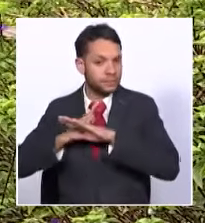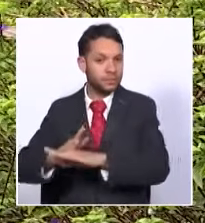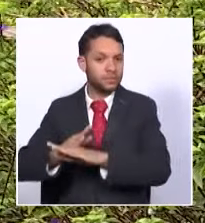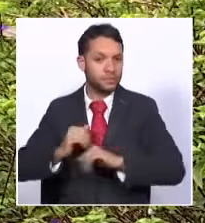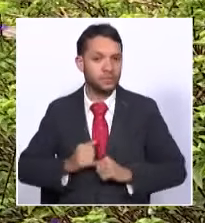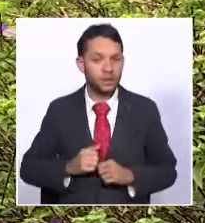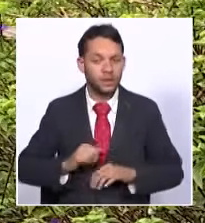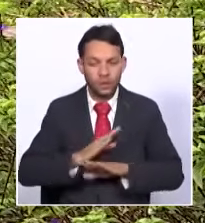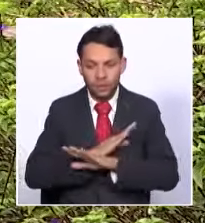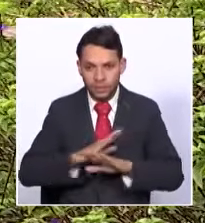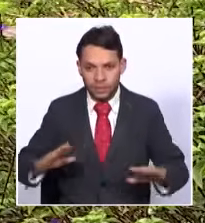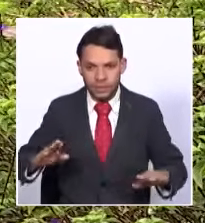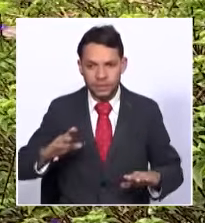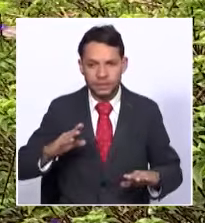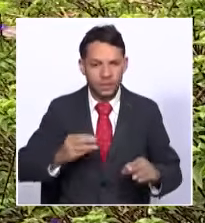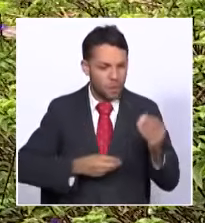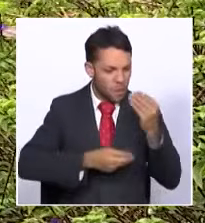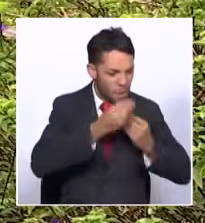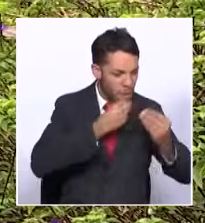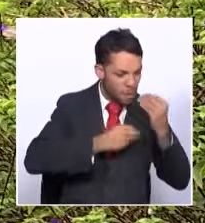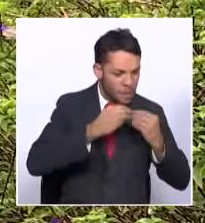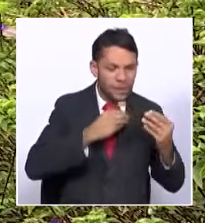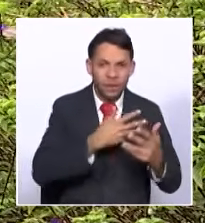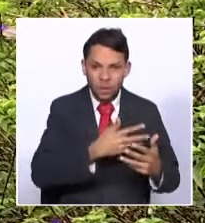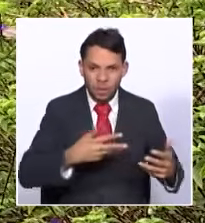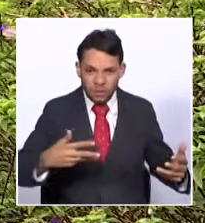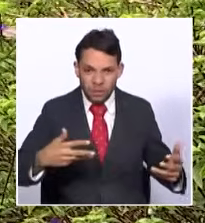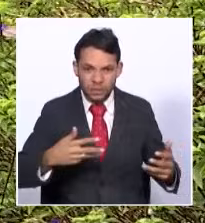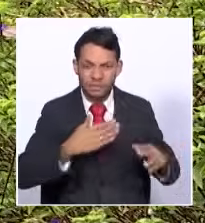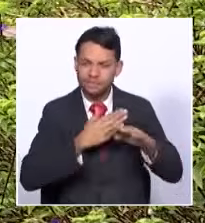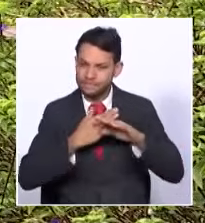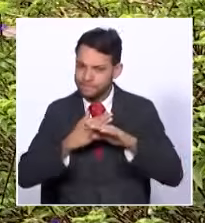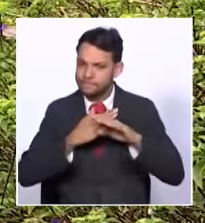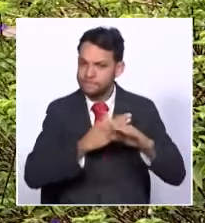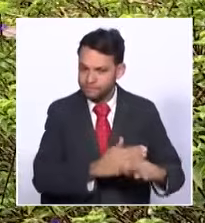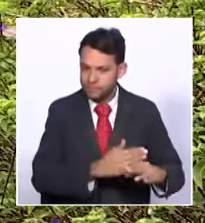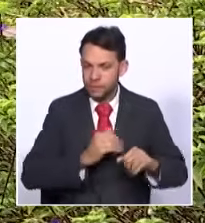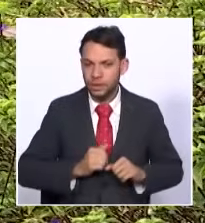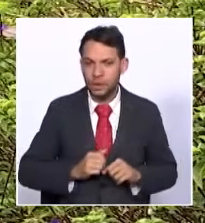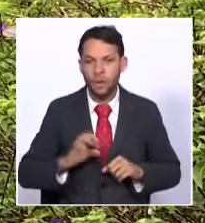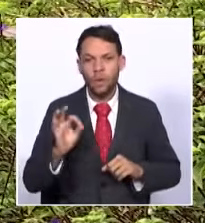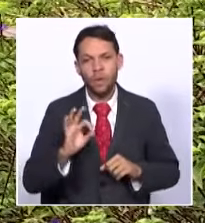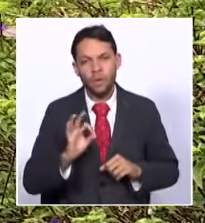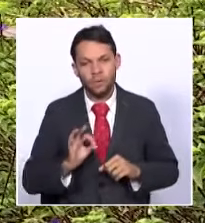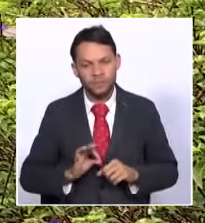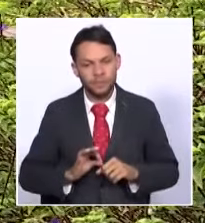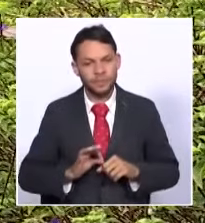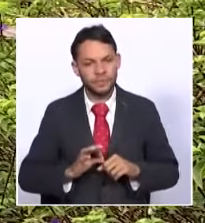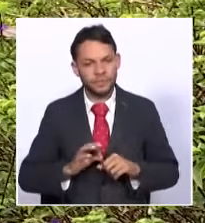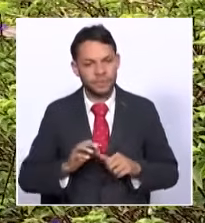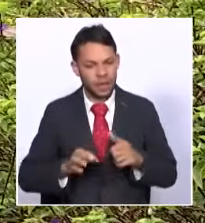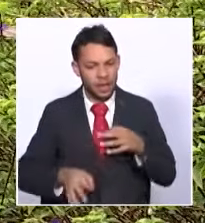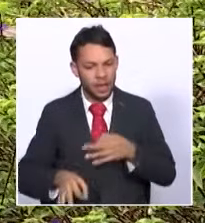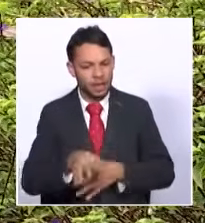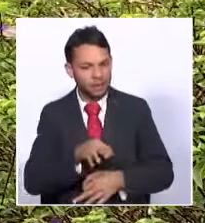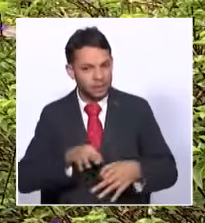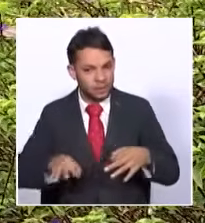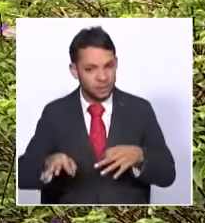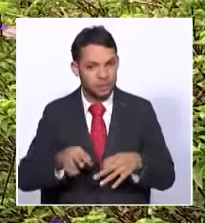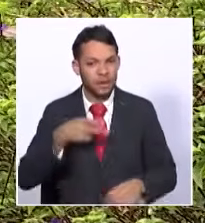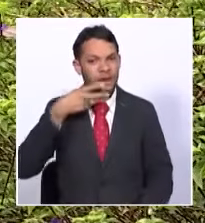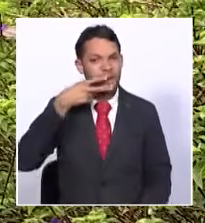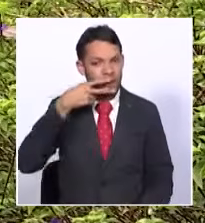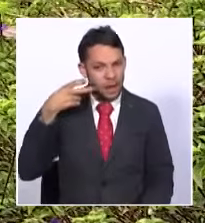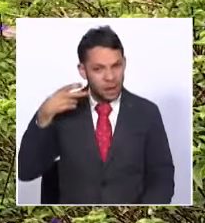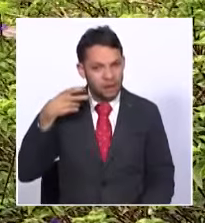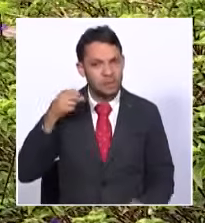que tiene que suspender ciertos alimentos, que la persona tiene que cambiar sus hábitos. No, es que la carne nada tiene que